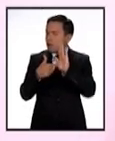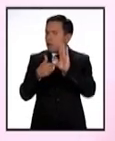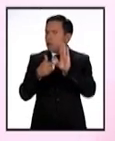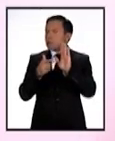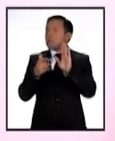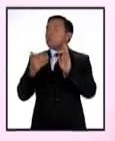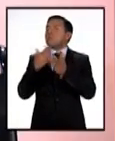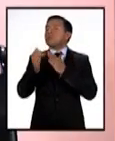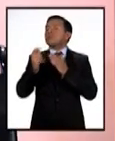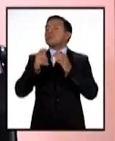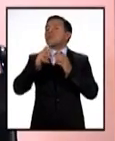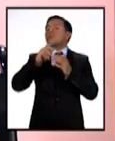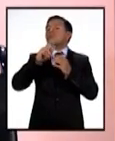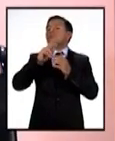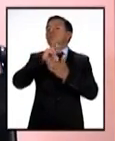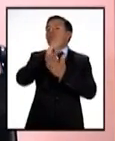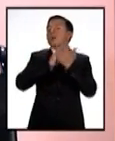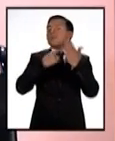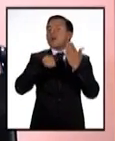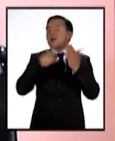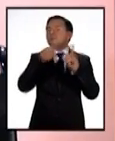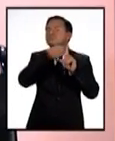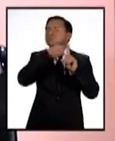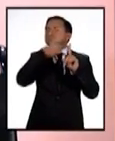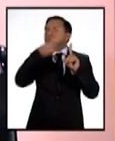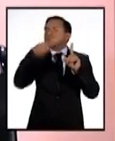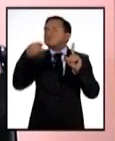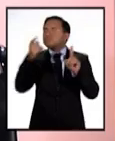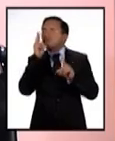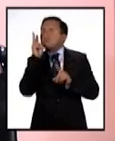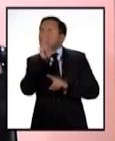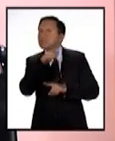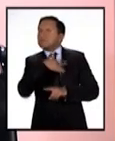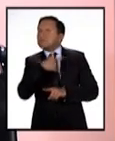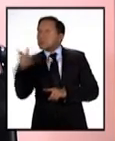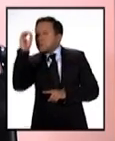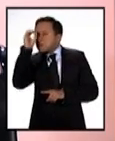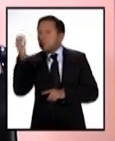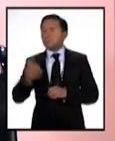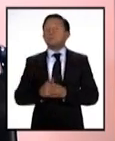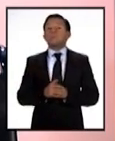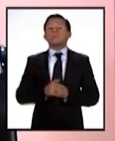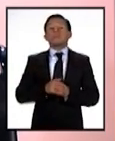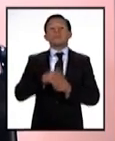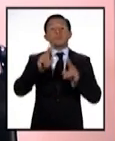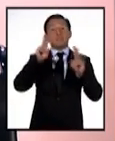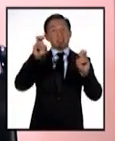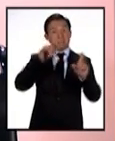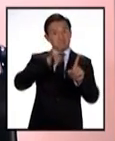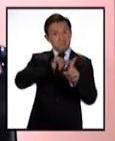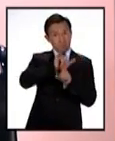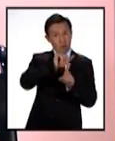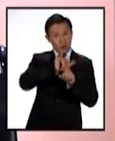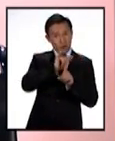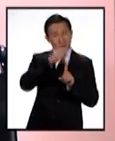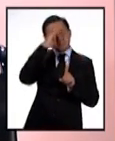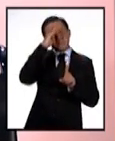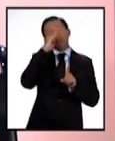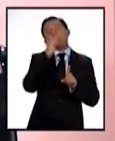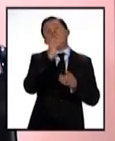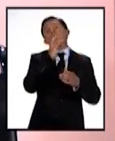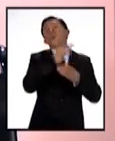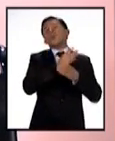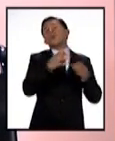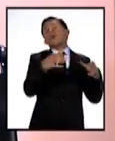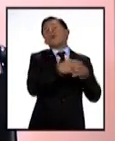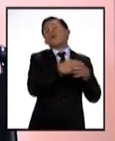de este programa? El bullying no es un juego de niños o no es un asunto de niños. Es un asunto de